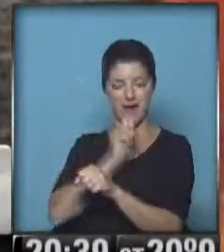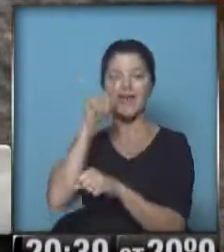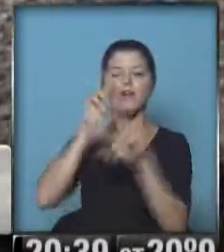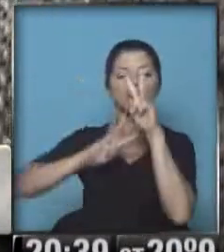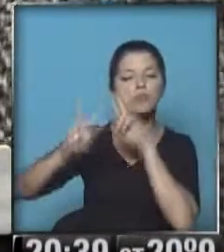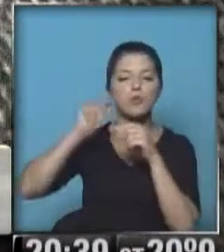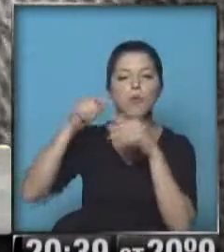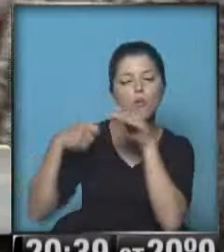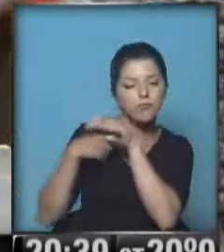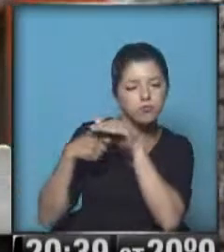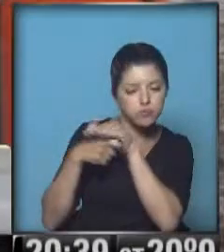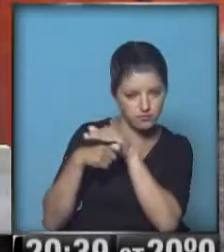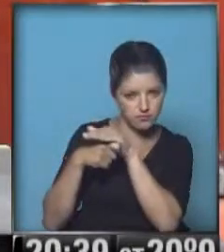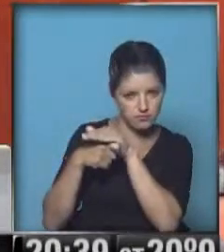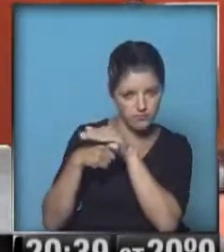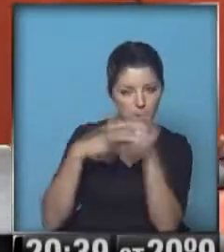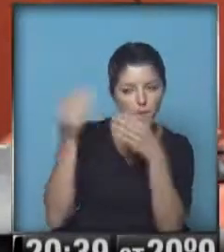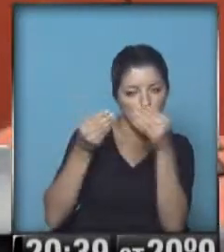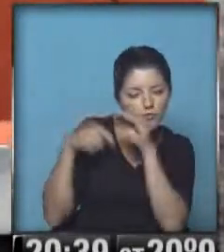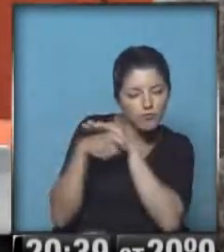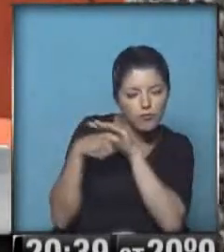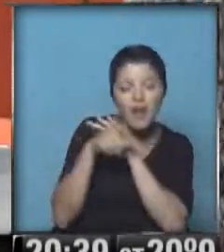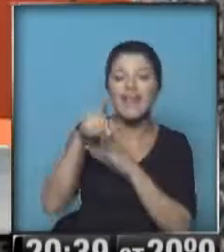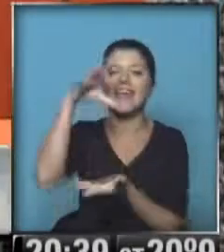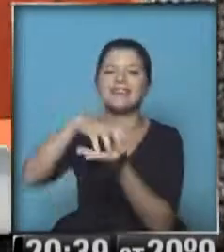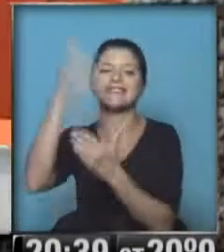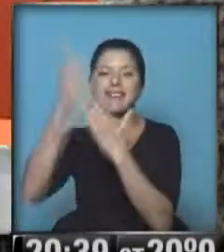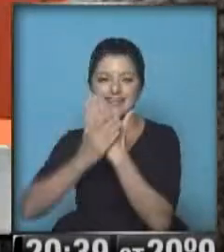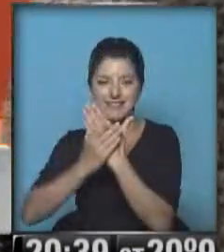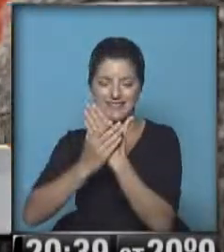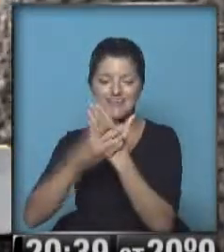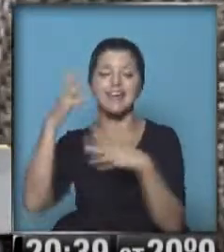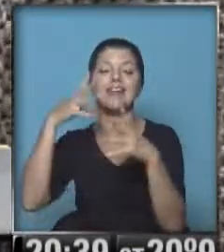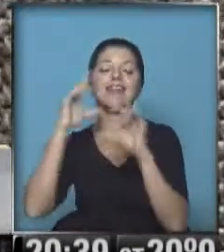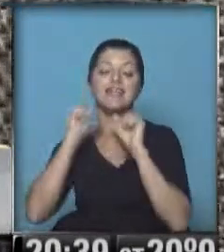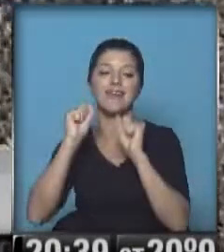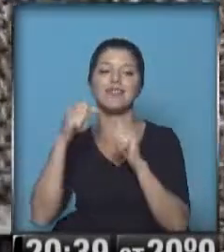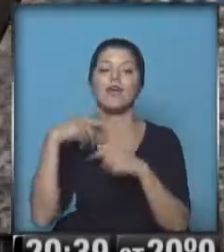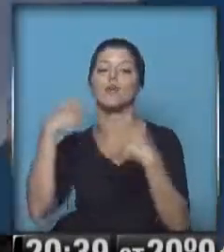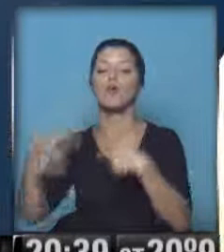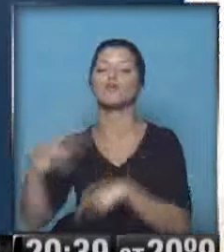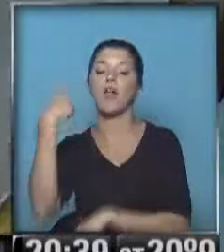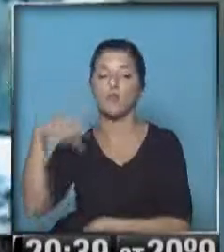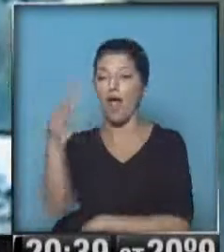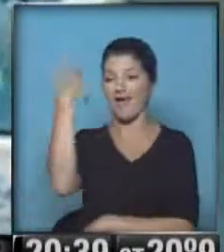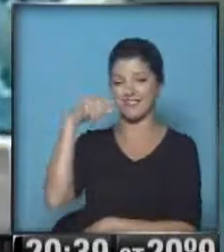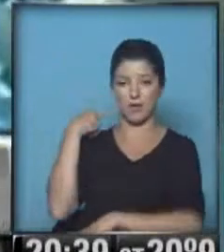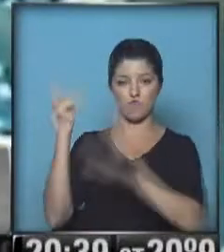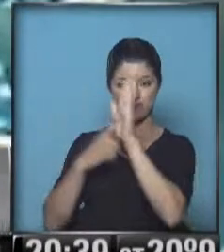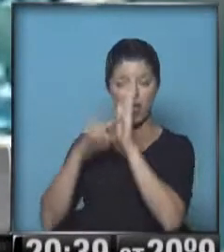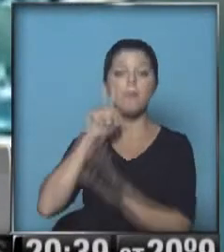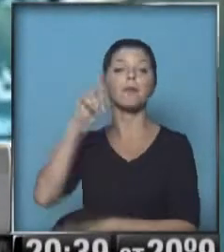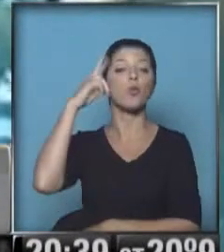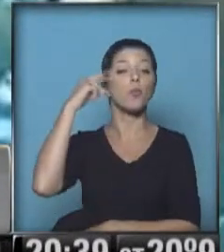por administración fraudulenta en la Secretaría de Recursos Naturales, que condujo en los 90.